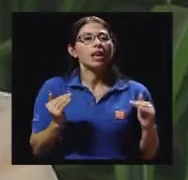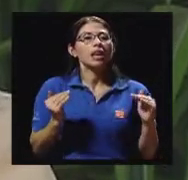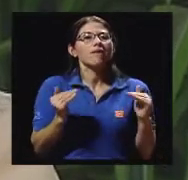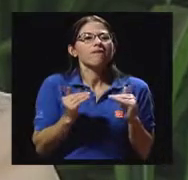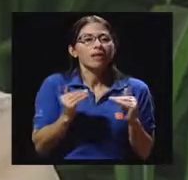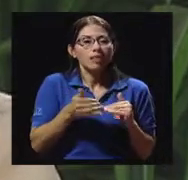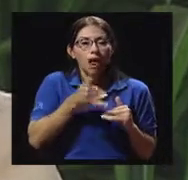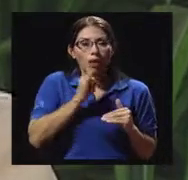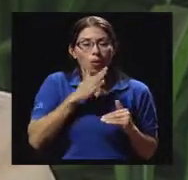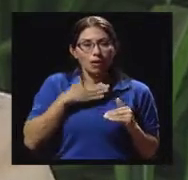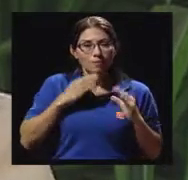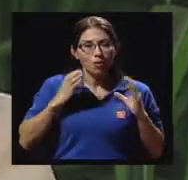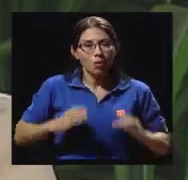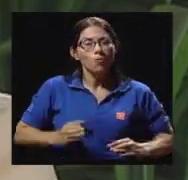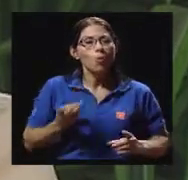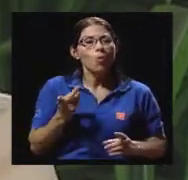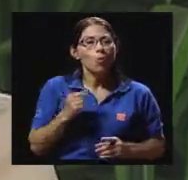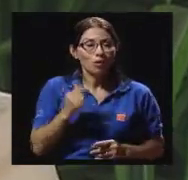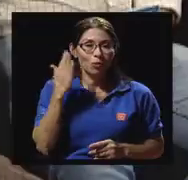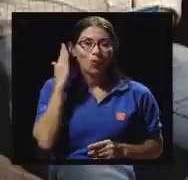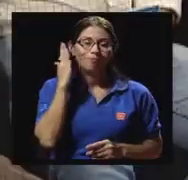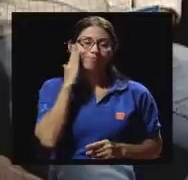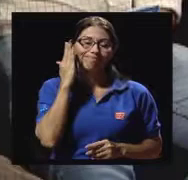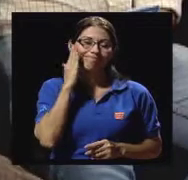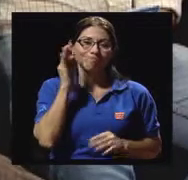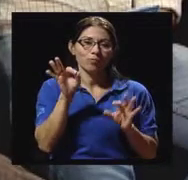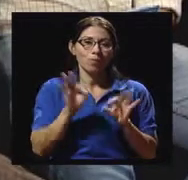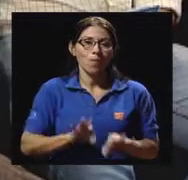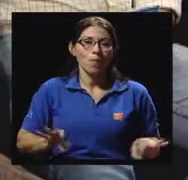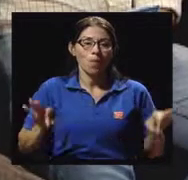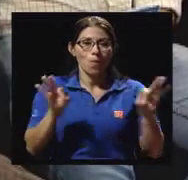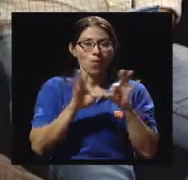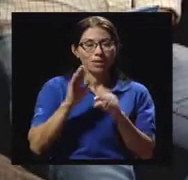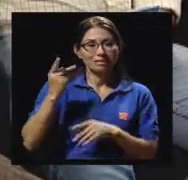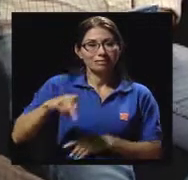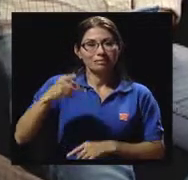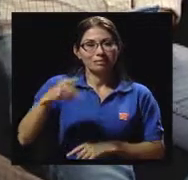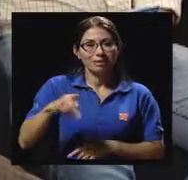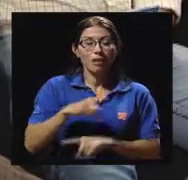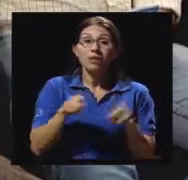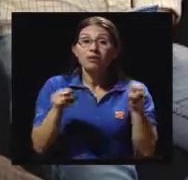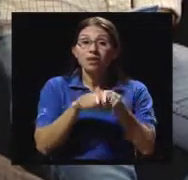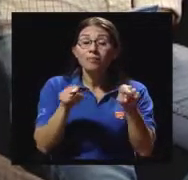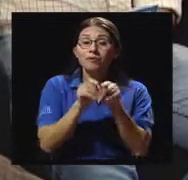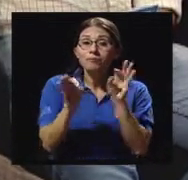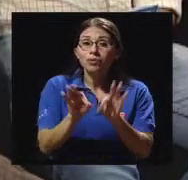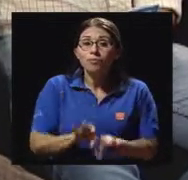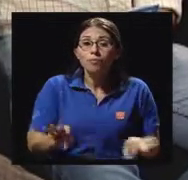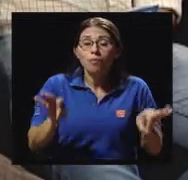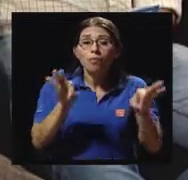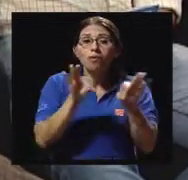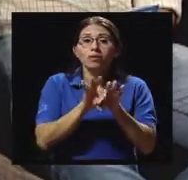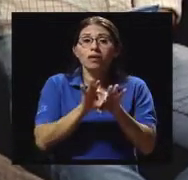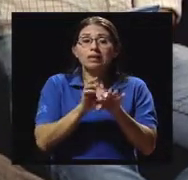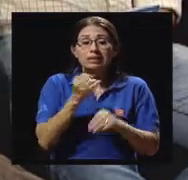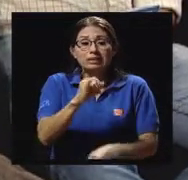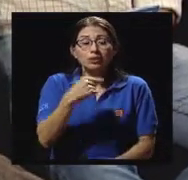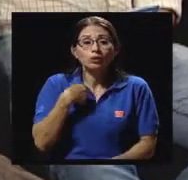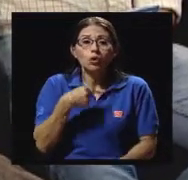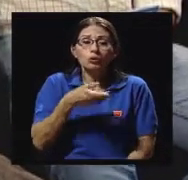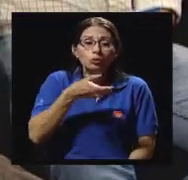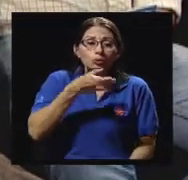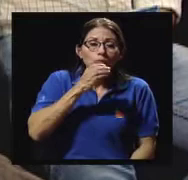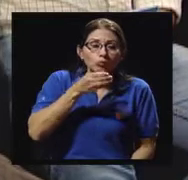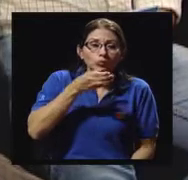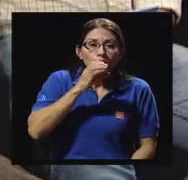condición importantísima para reducir el riesgo. Pero también es muy importante saber qué puedo hacer en el momento que estoy